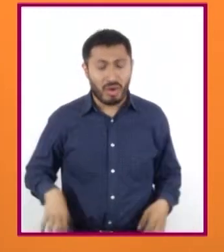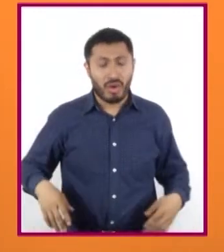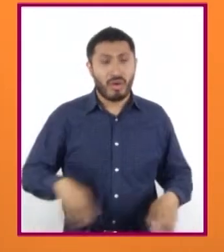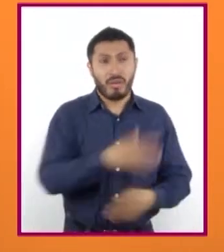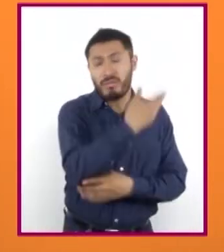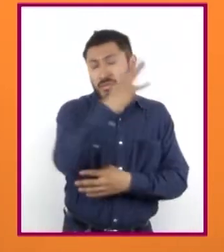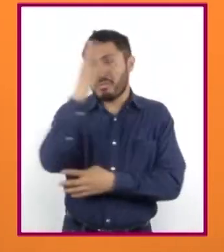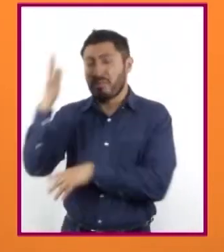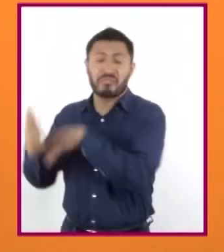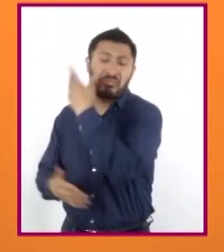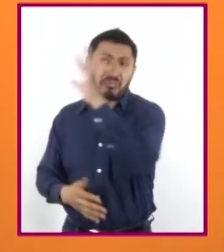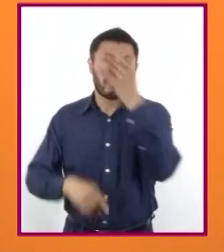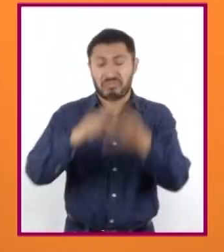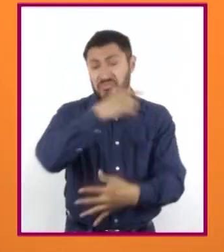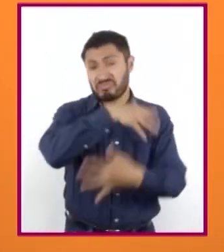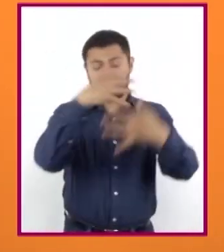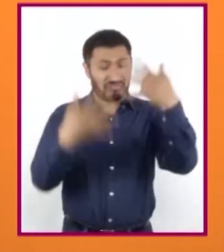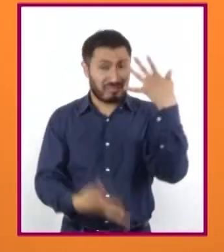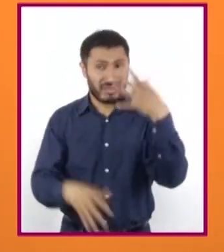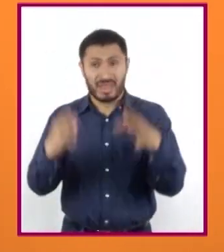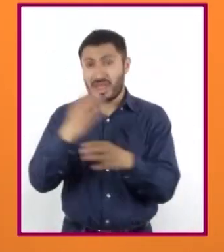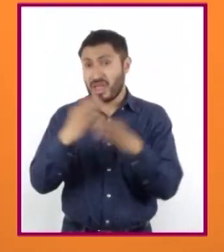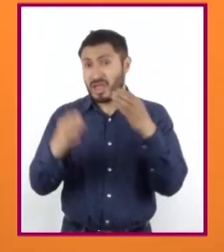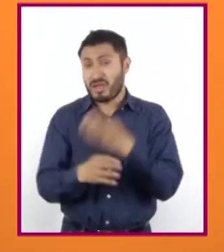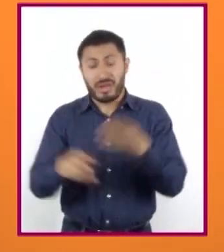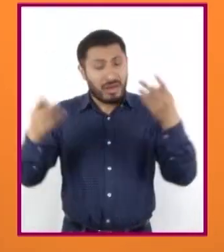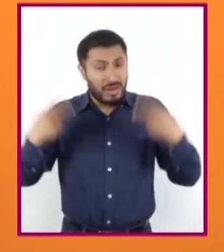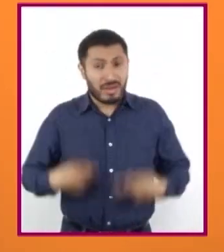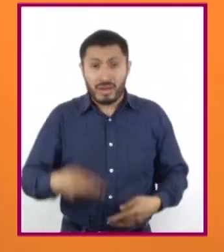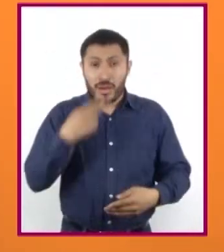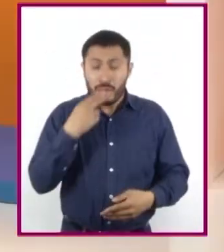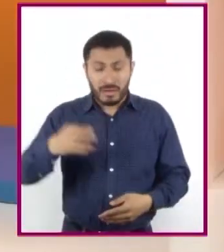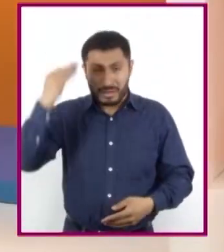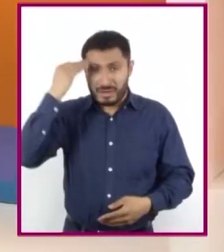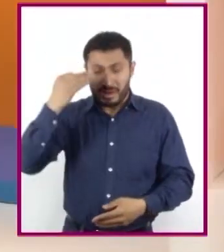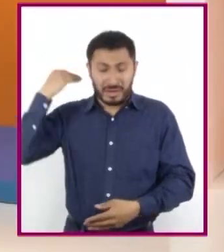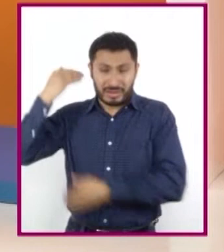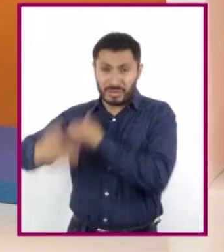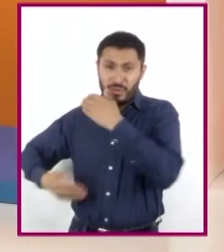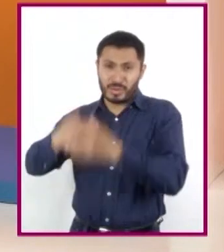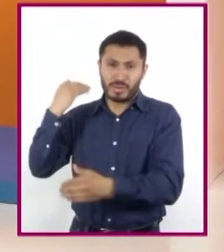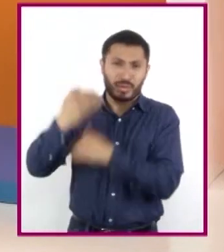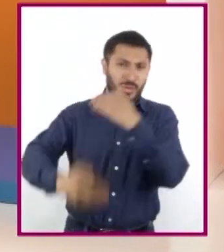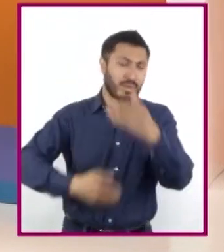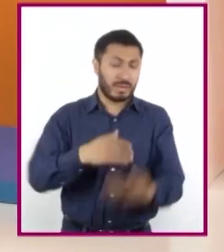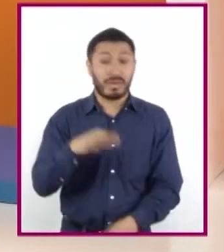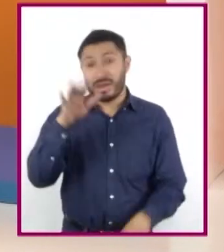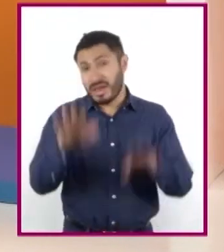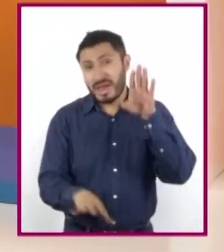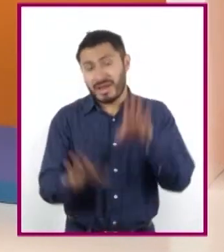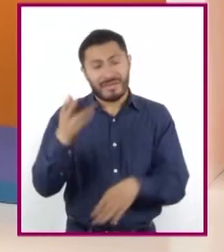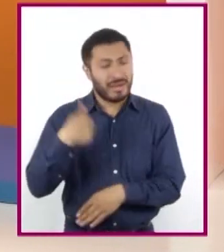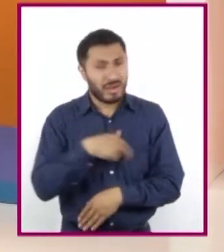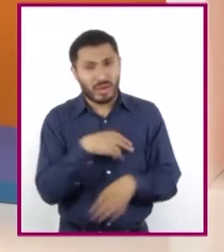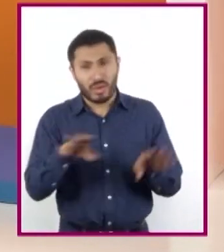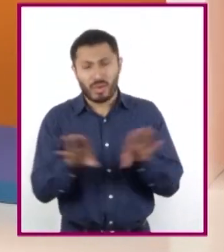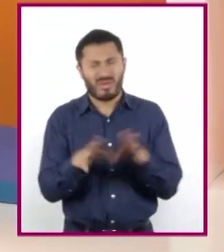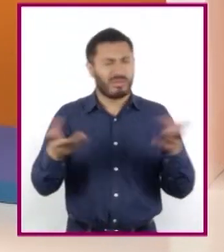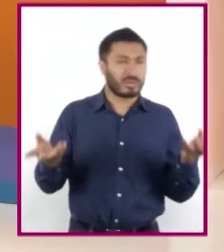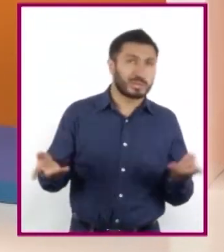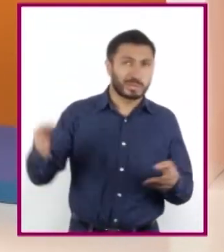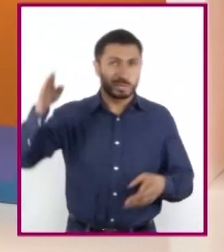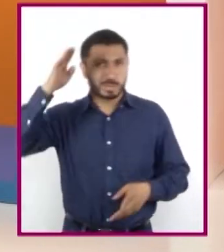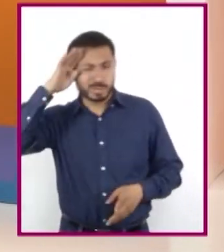los materiales que usan los seres humanos a través del tiempo. A veces pensamos que las cosas que